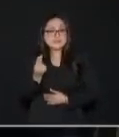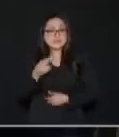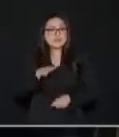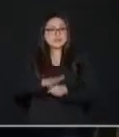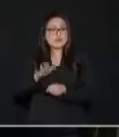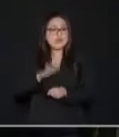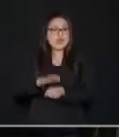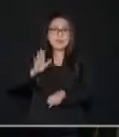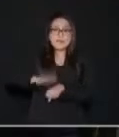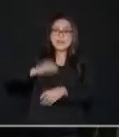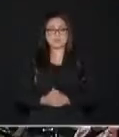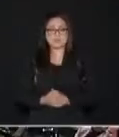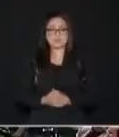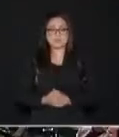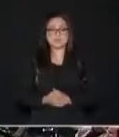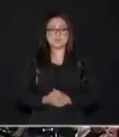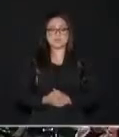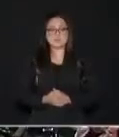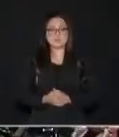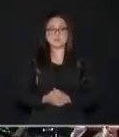incrementar impuestos